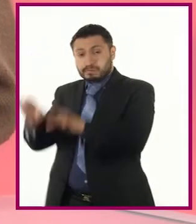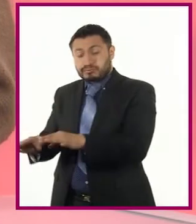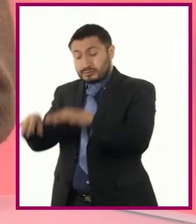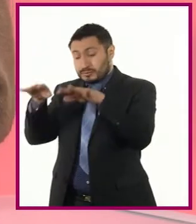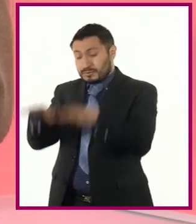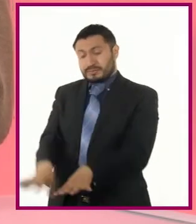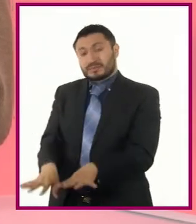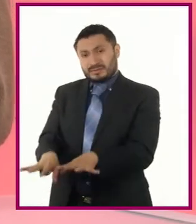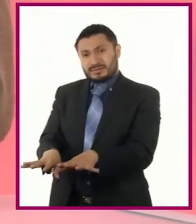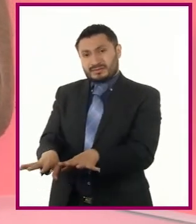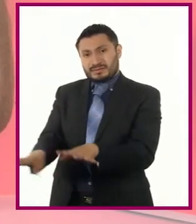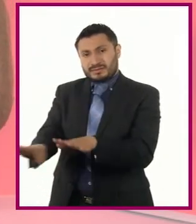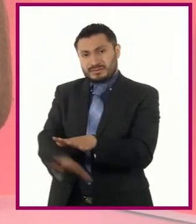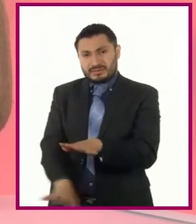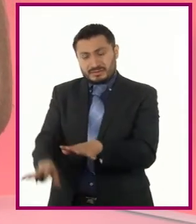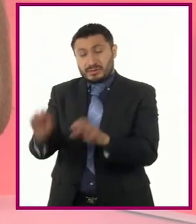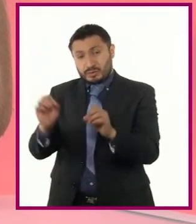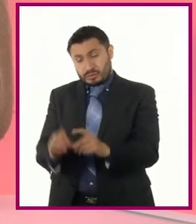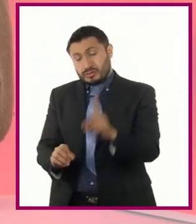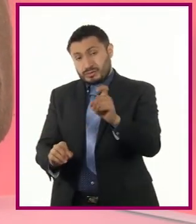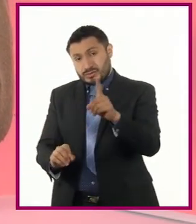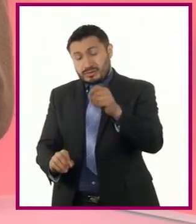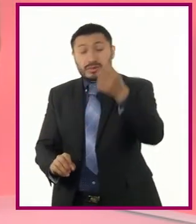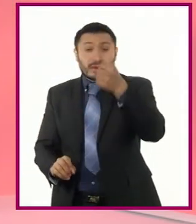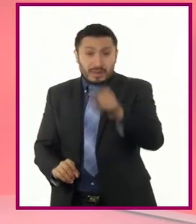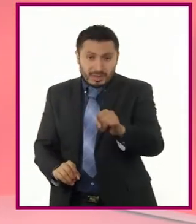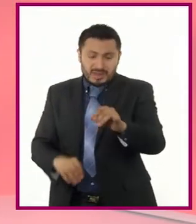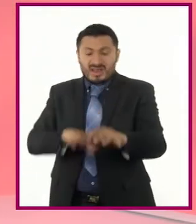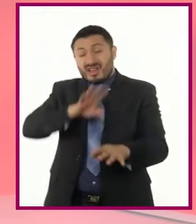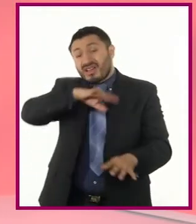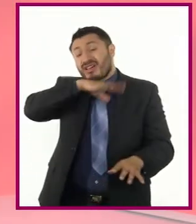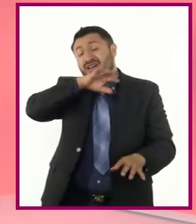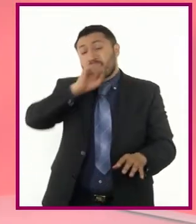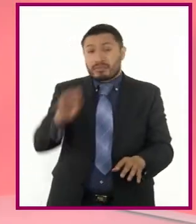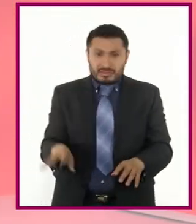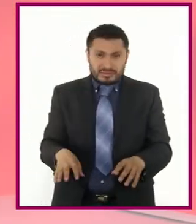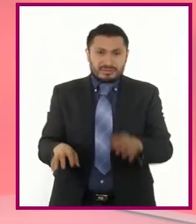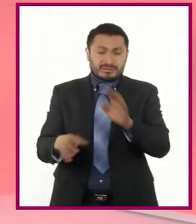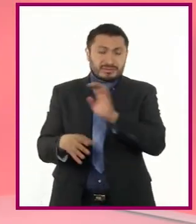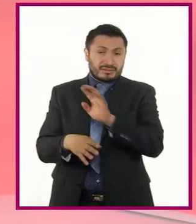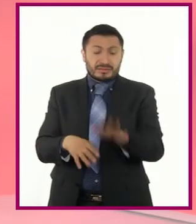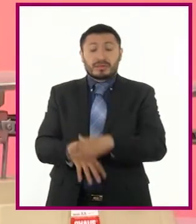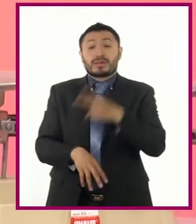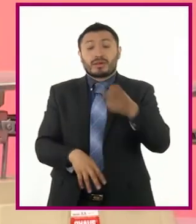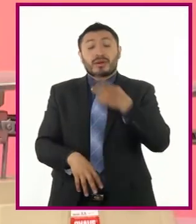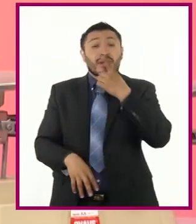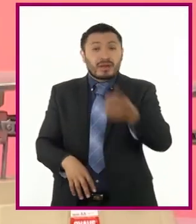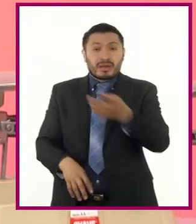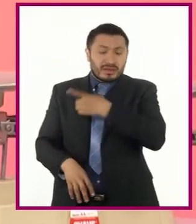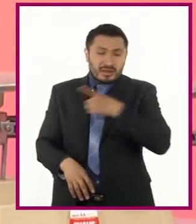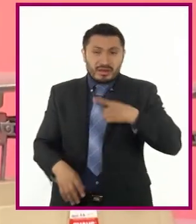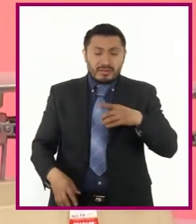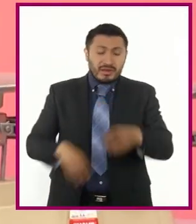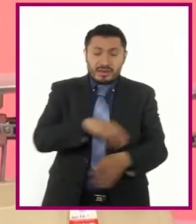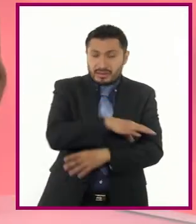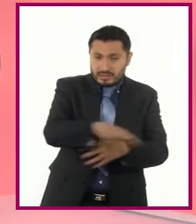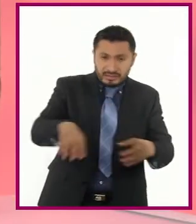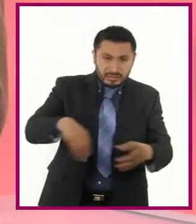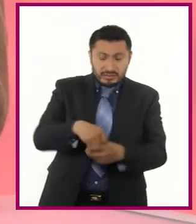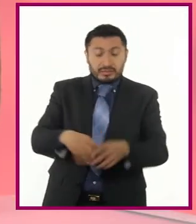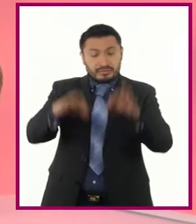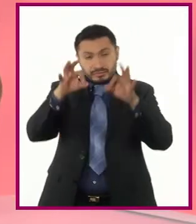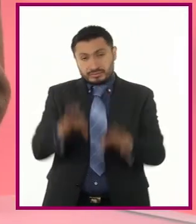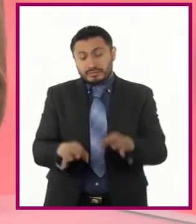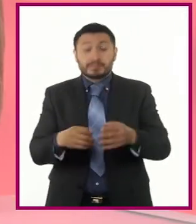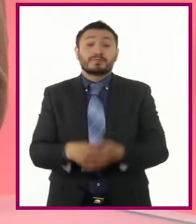o depositarse en el suelo o en el agua. De esta manera se está contaminando y por eso les decía que debe de verse de una manera integral. Otro